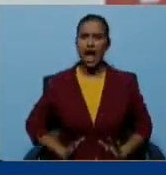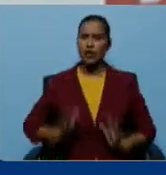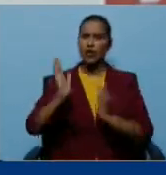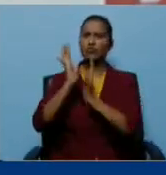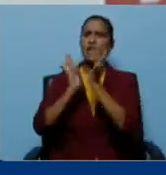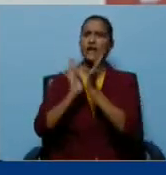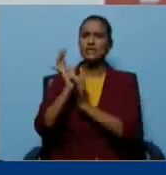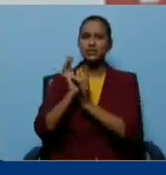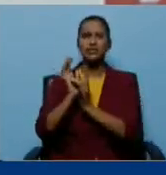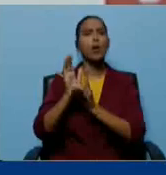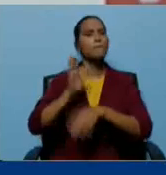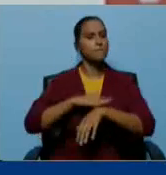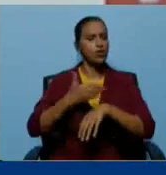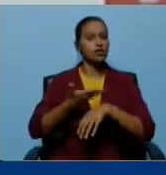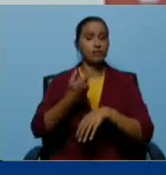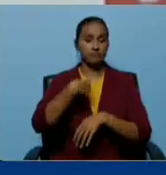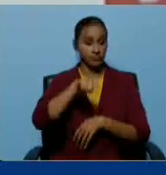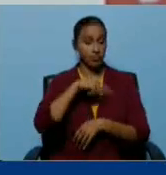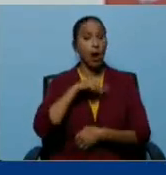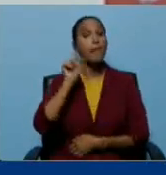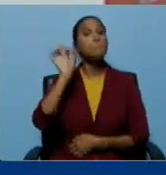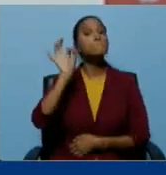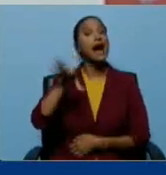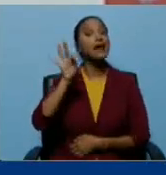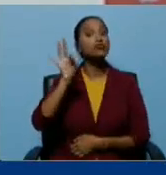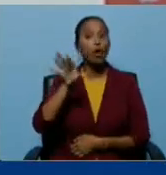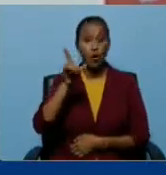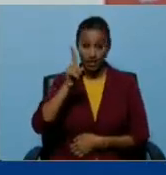le decían mis hermanos pastores, sin intermediario.